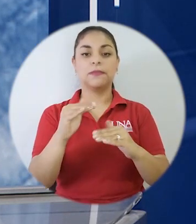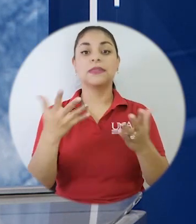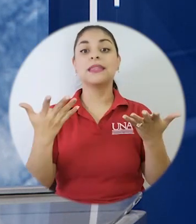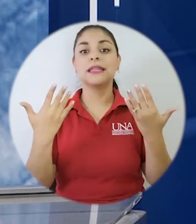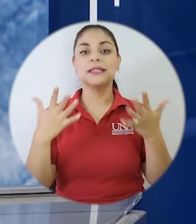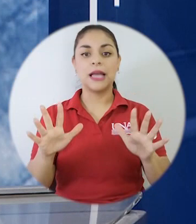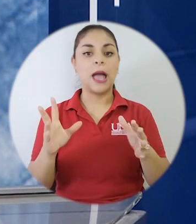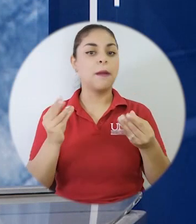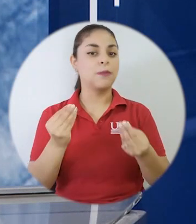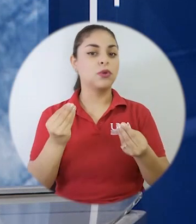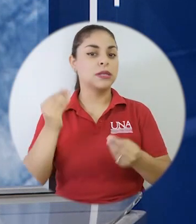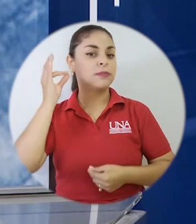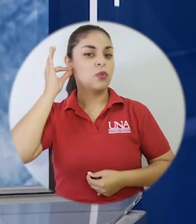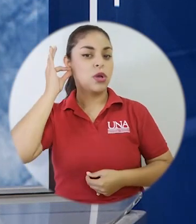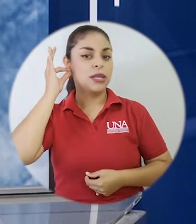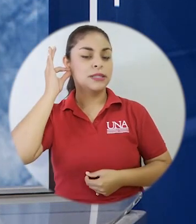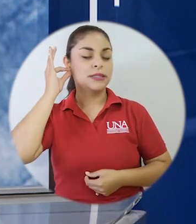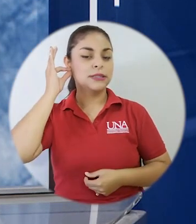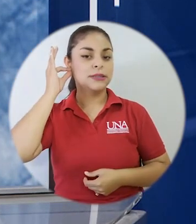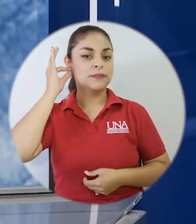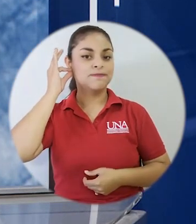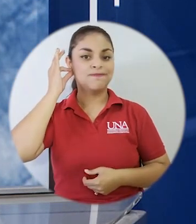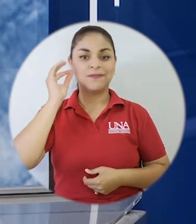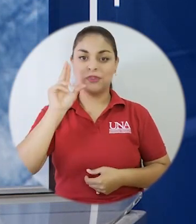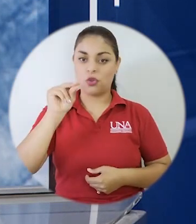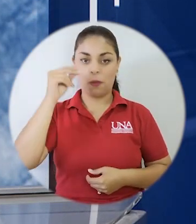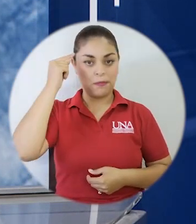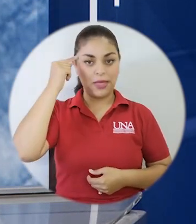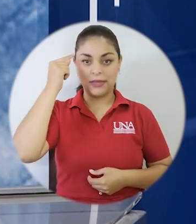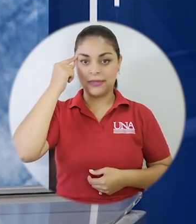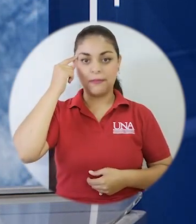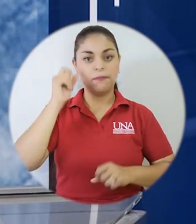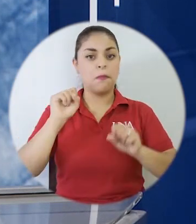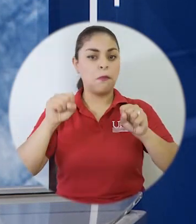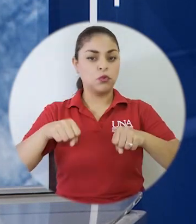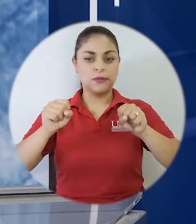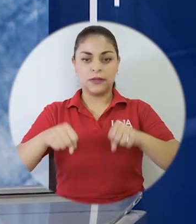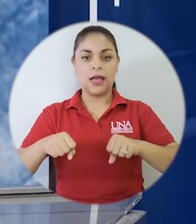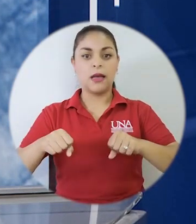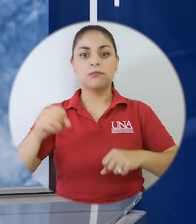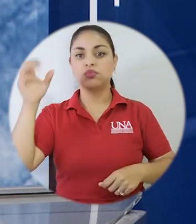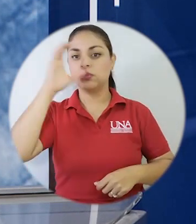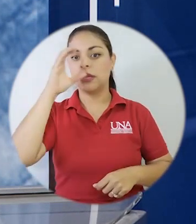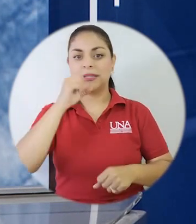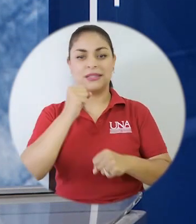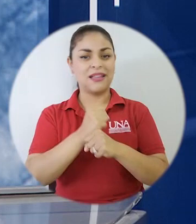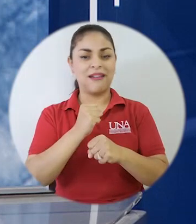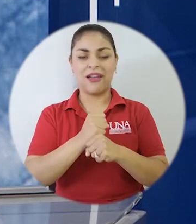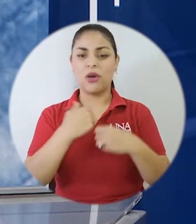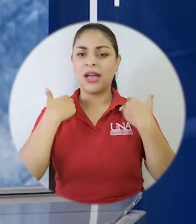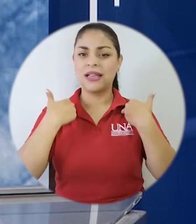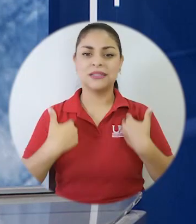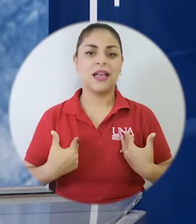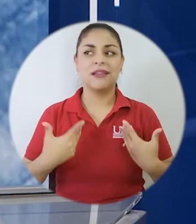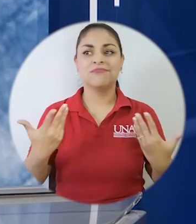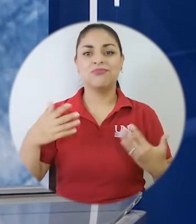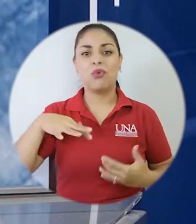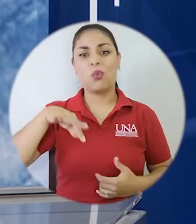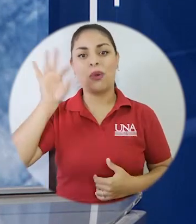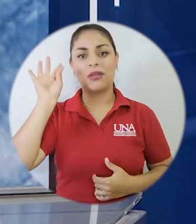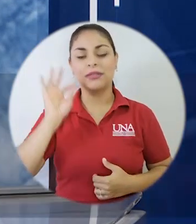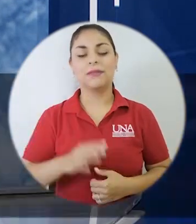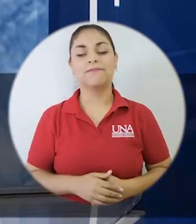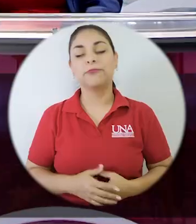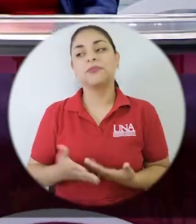límite de que incluso ya muchas mujeres ni siquiera piensan en la posibilidad de salir a buscar trabajo cansadas de no